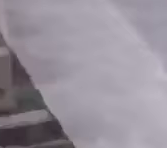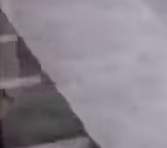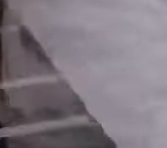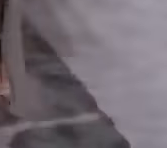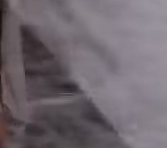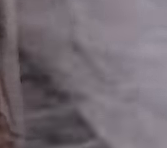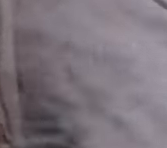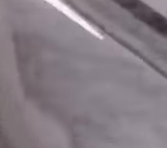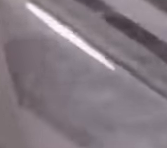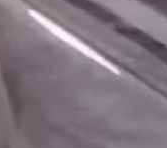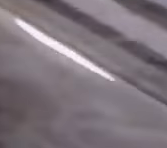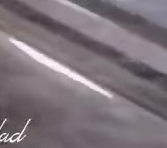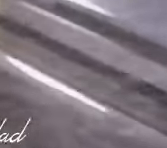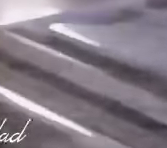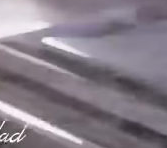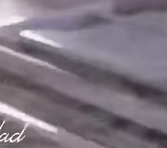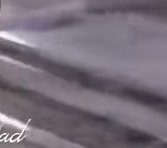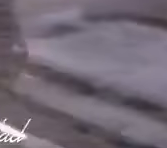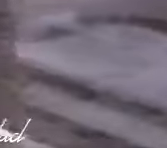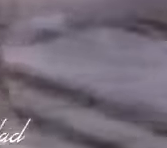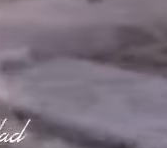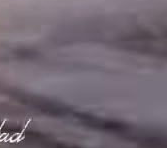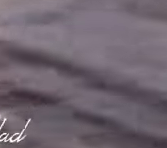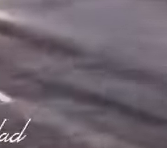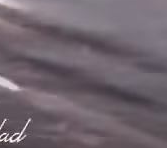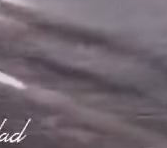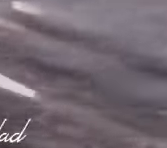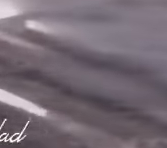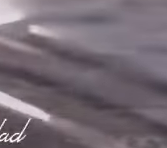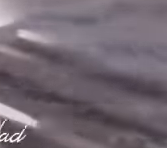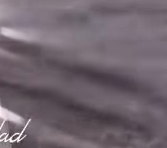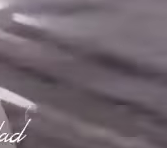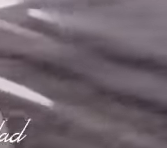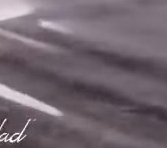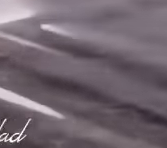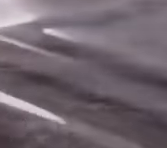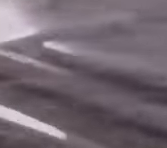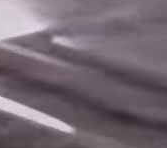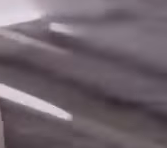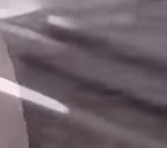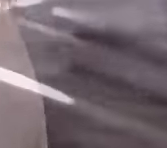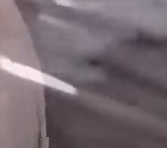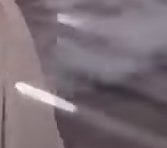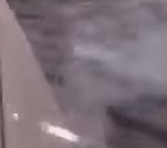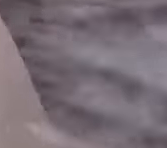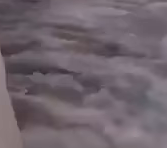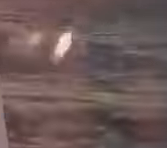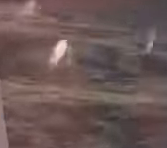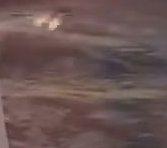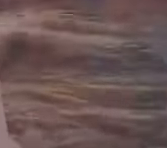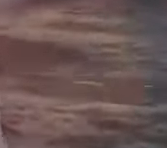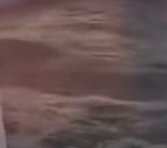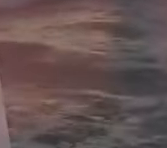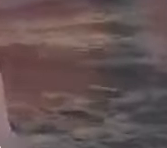que tú has partido, ha comenzado para mí la oscuridad. En torno a